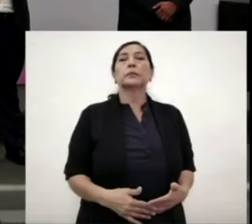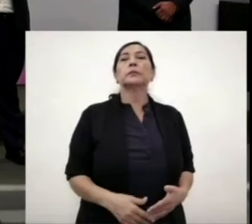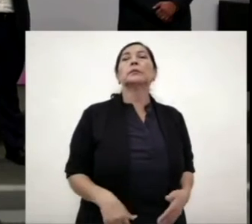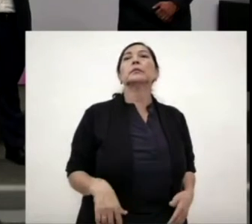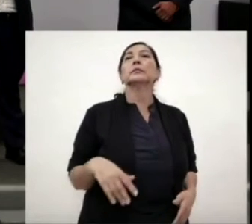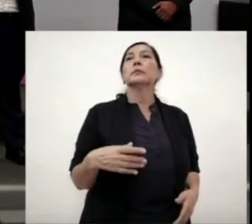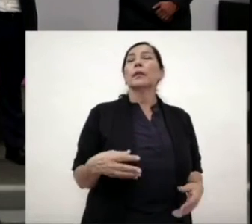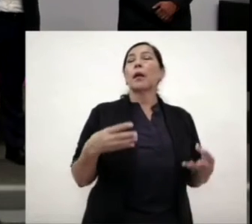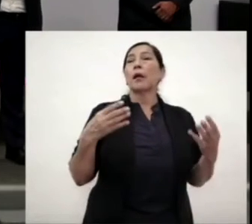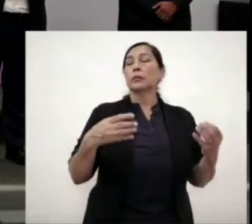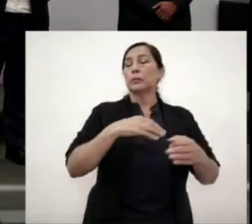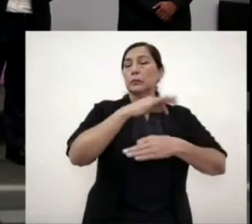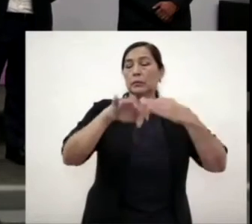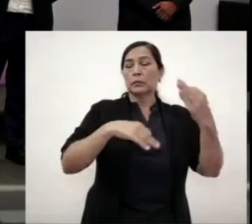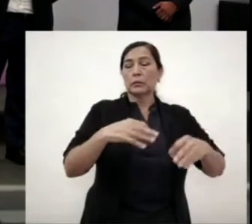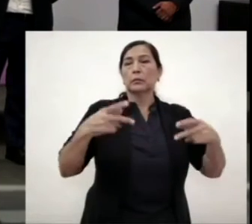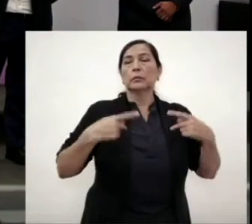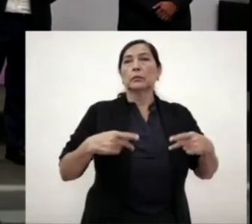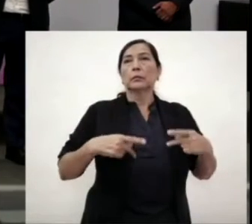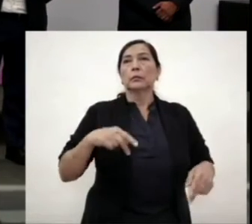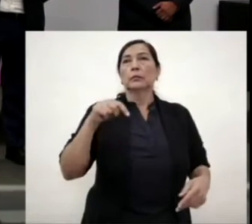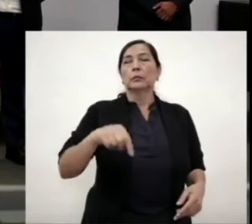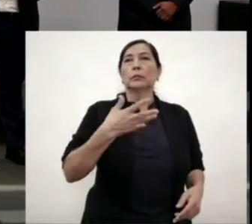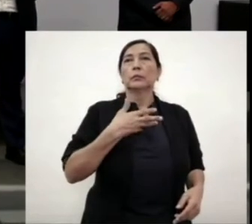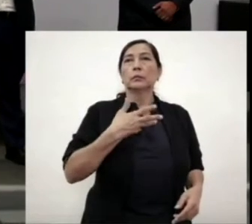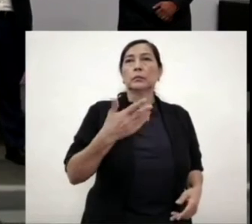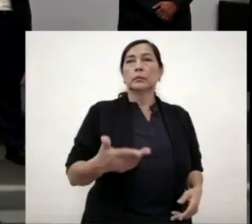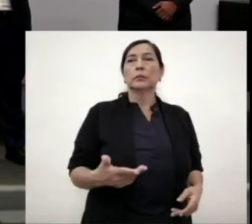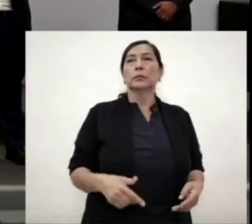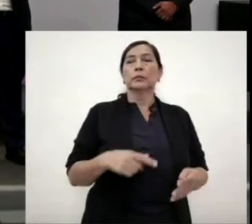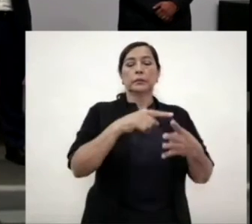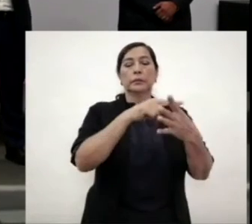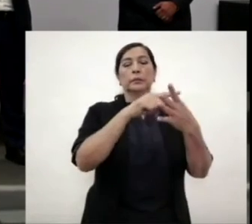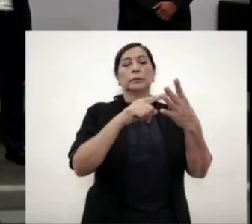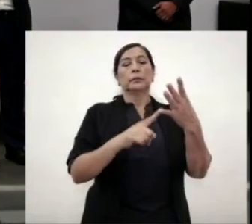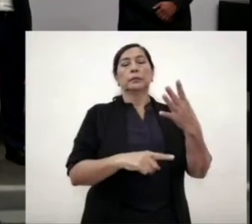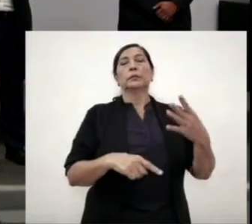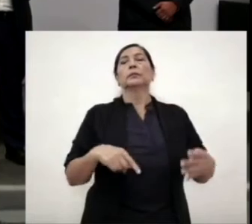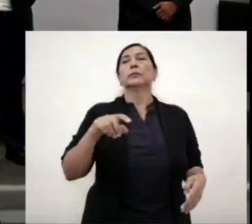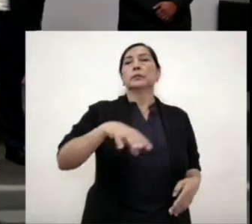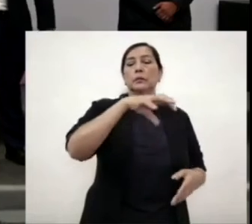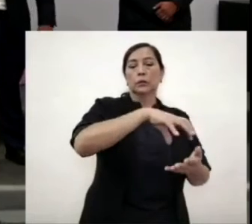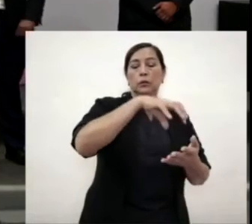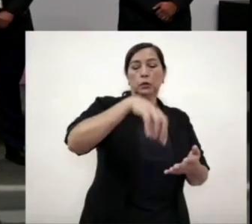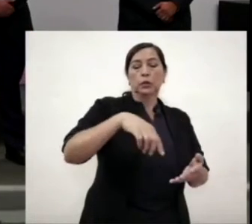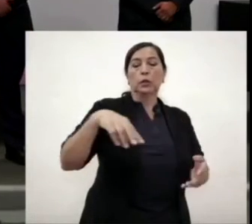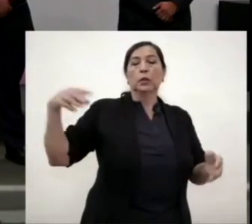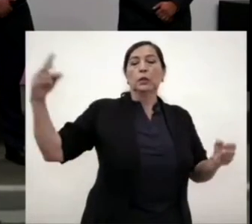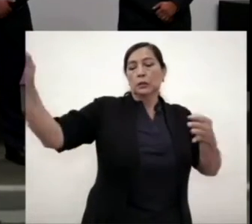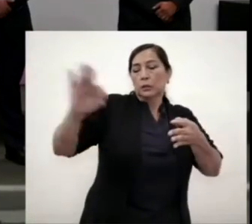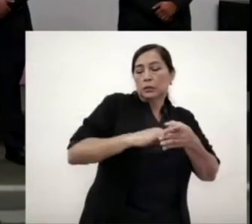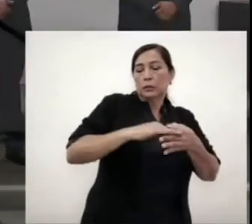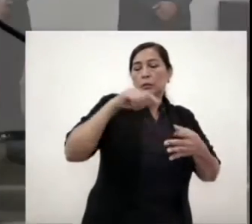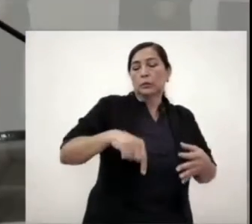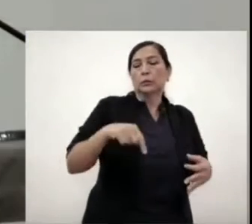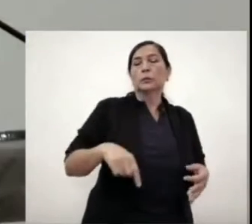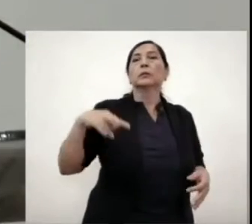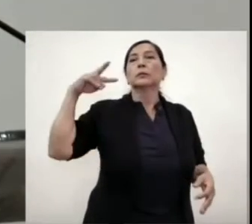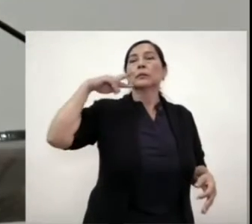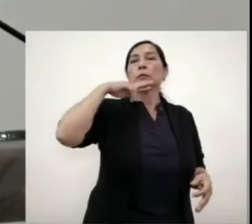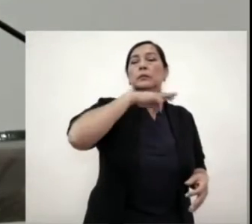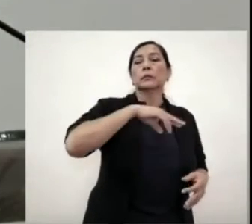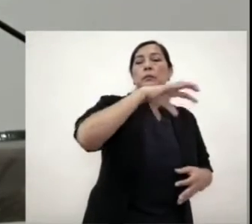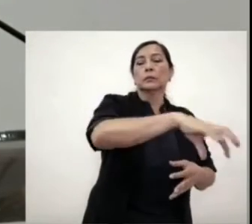571,805 habitantes, y estos municipios son Chilchota, Coeneo, Cuandureo, Huaniqueo,